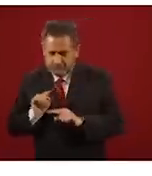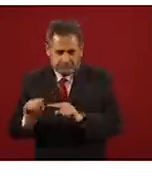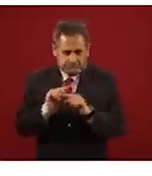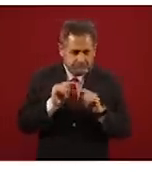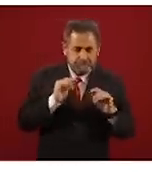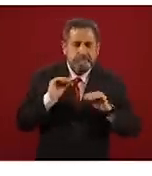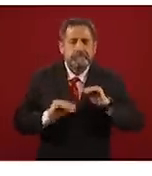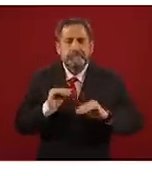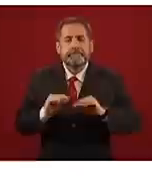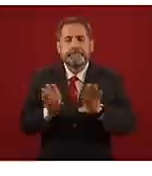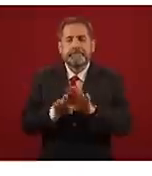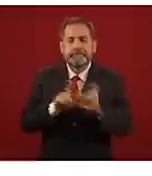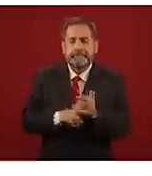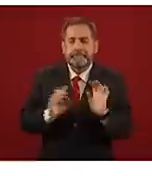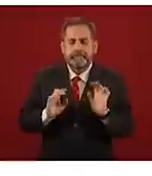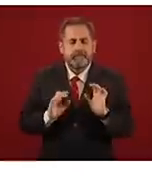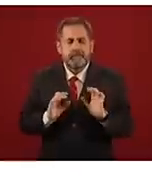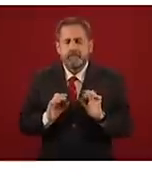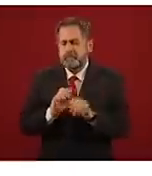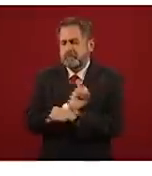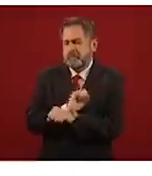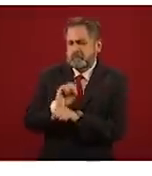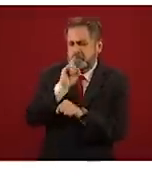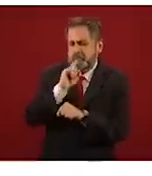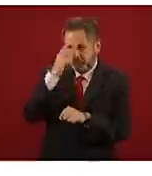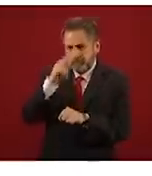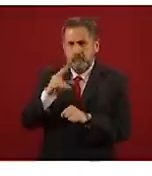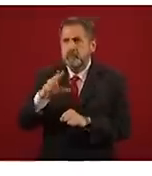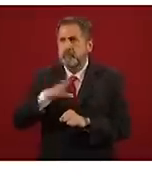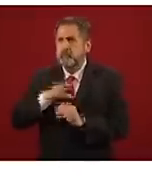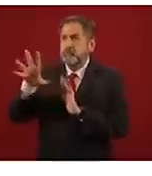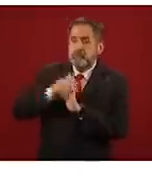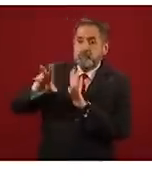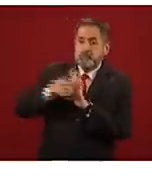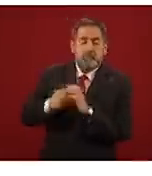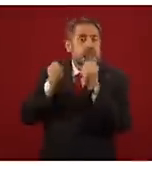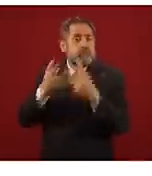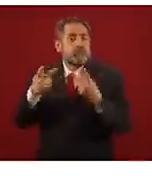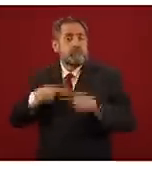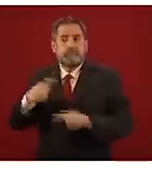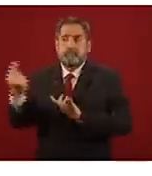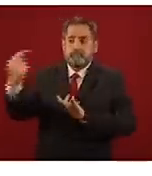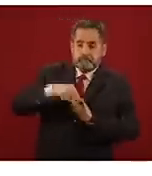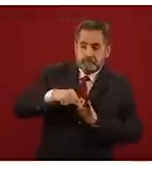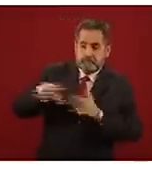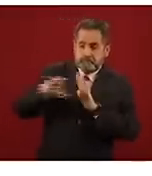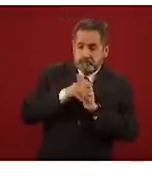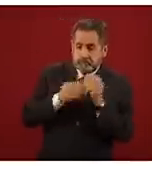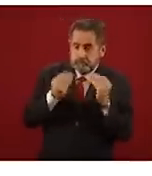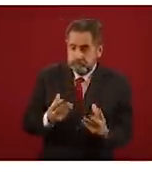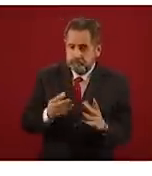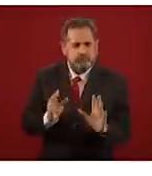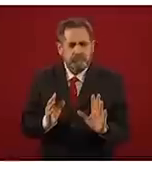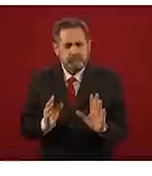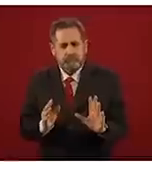considera que tenemos un riesgo moderado para México de introducción y de daño por el virus. El